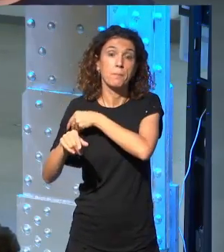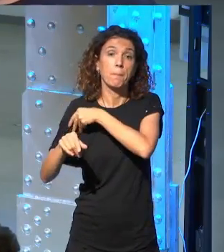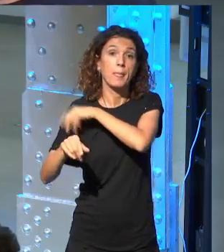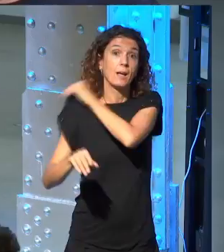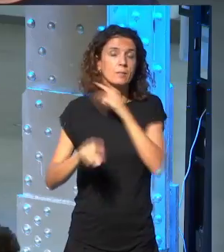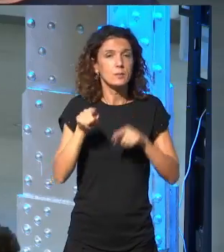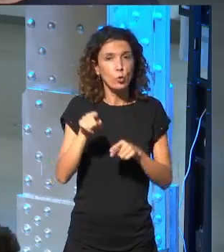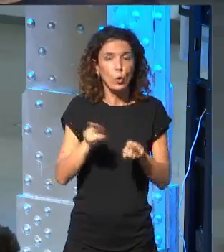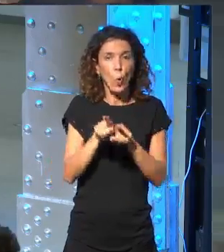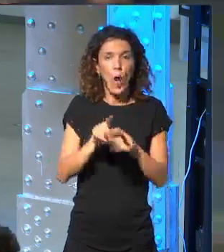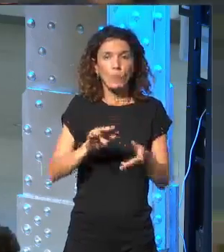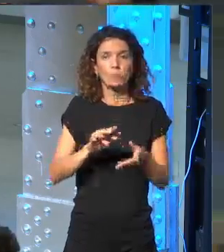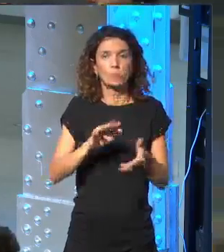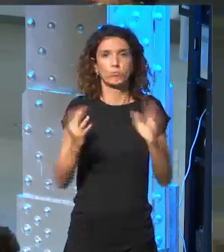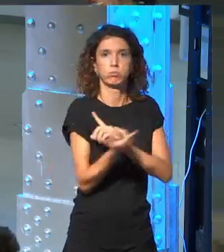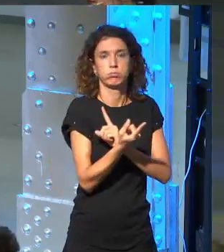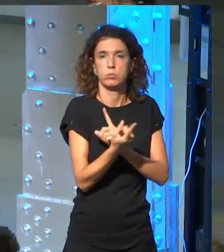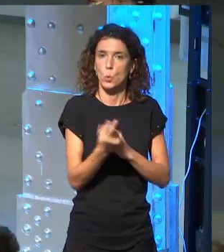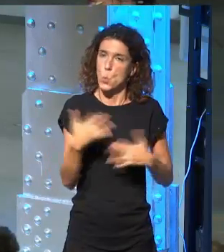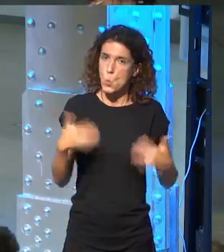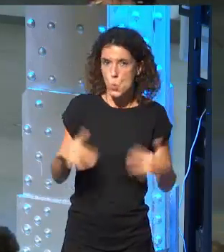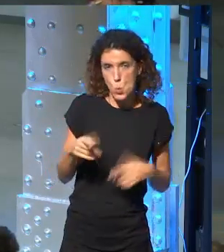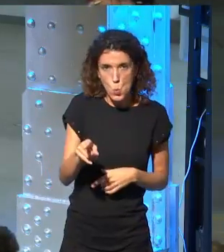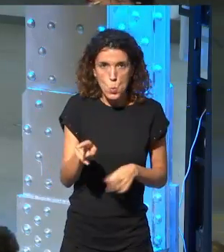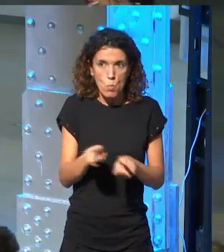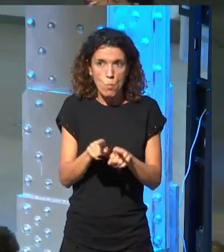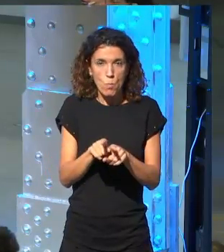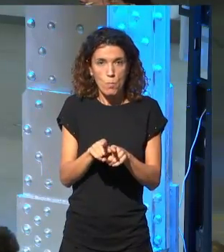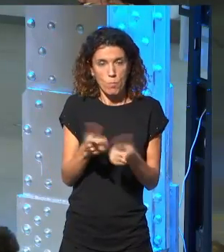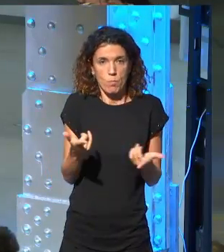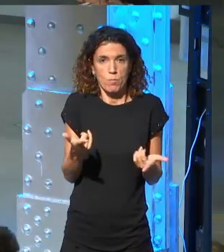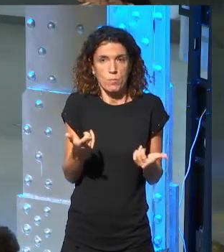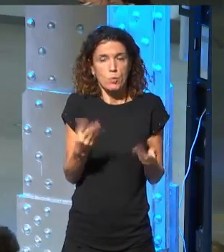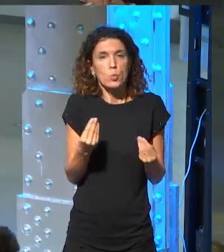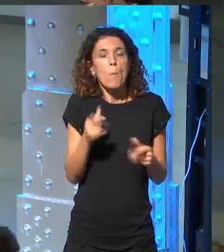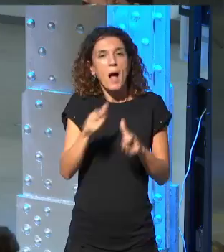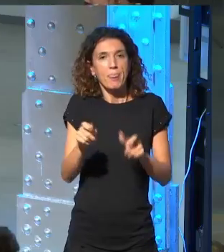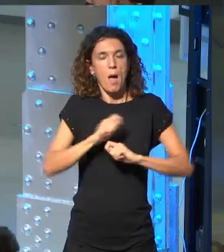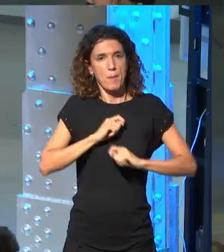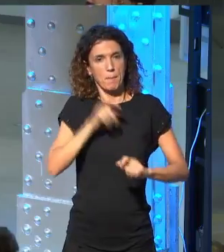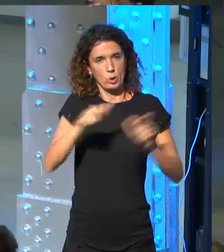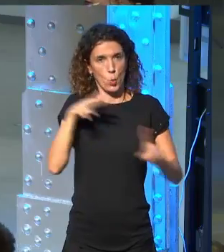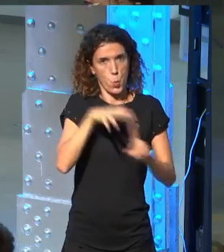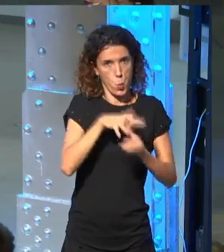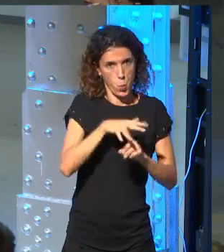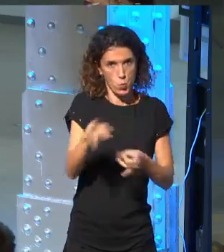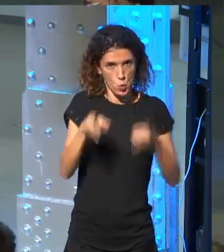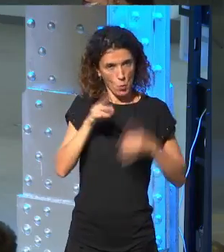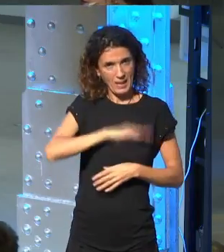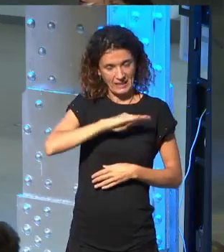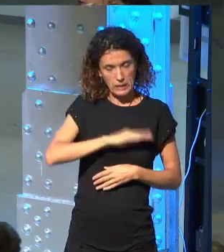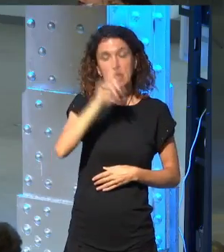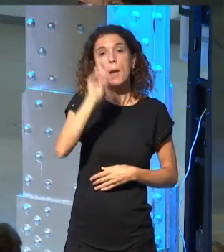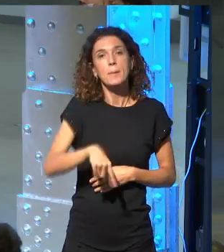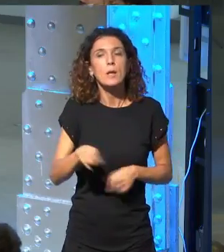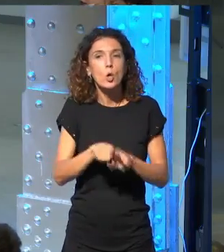claramente fue un giro muy, muy que te atrajo mucha popularidad y atrajo también a algo que te